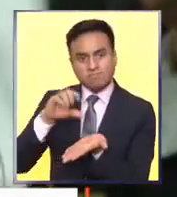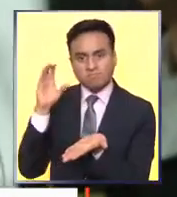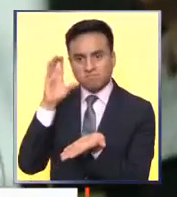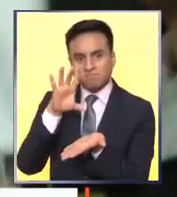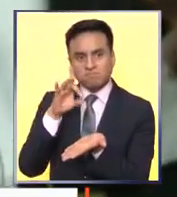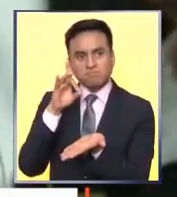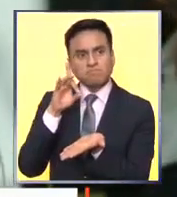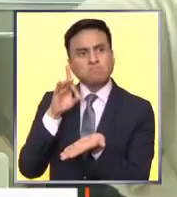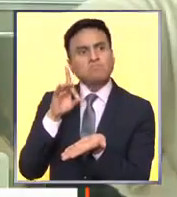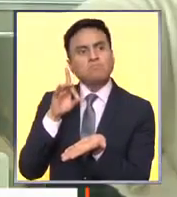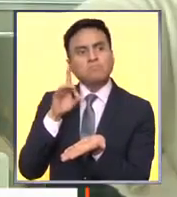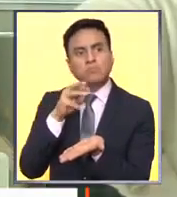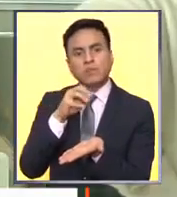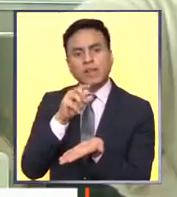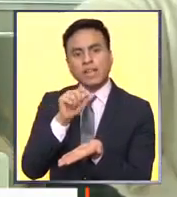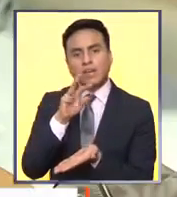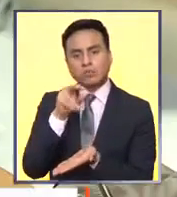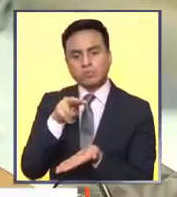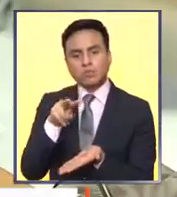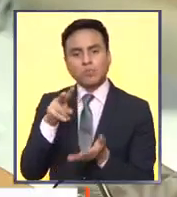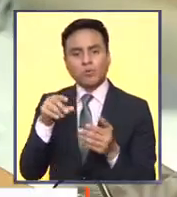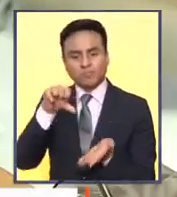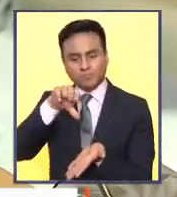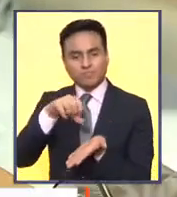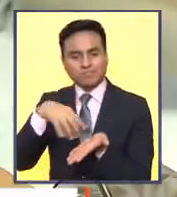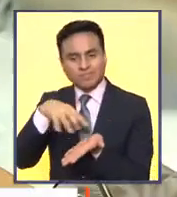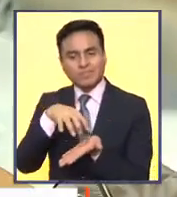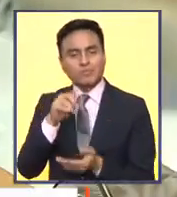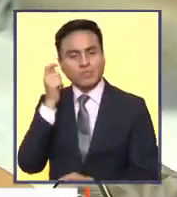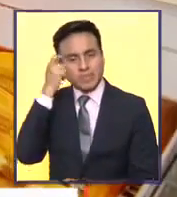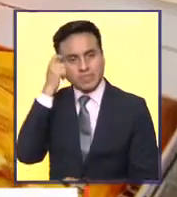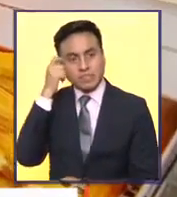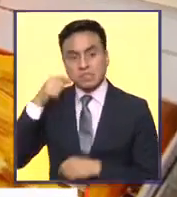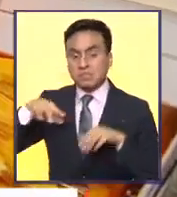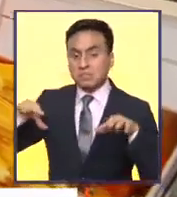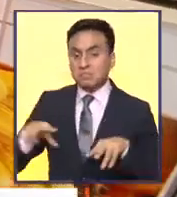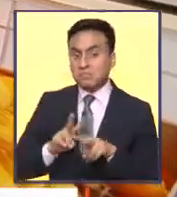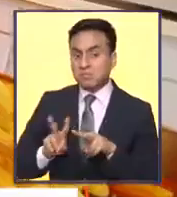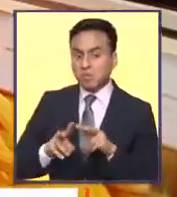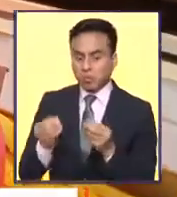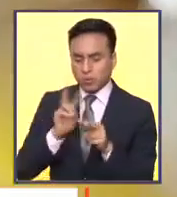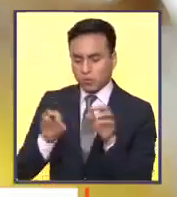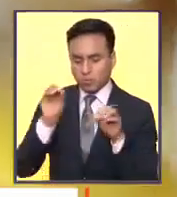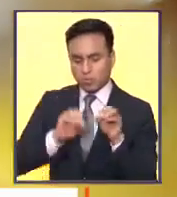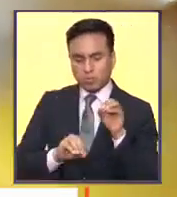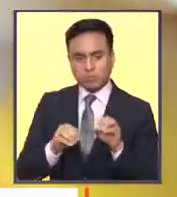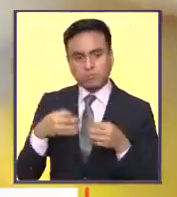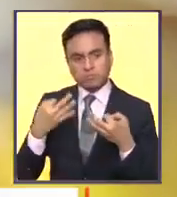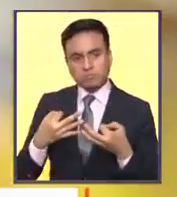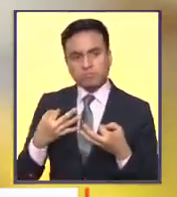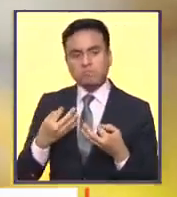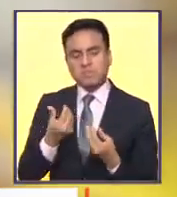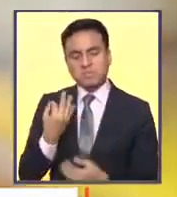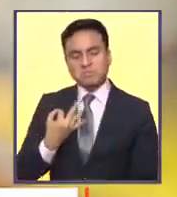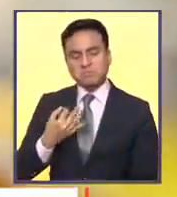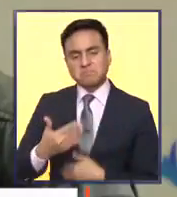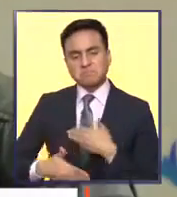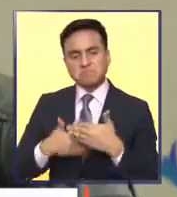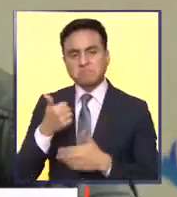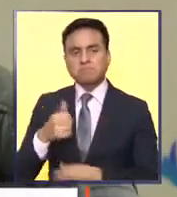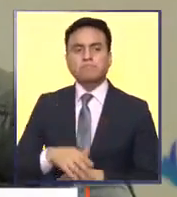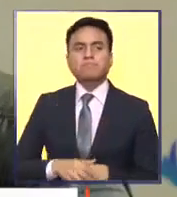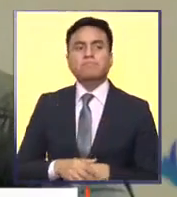de Lime, que como bien el corazón de Providencia, y intentamos hacer un buen producto y afortunadamente no hay súper bien.